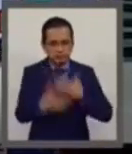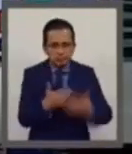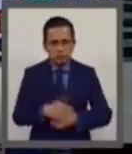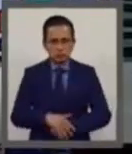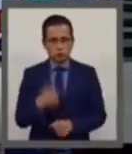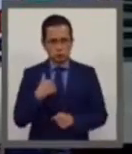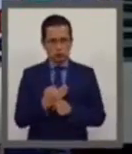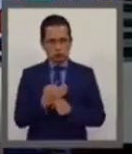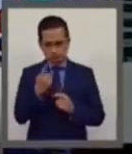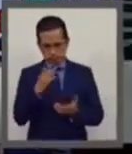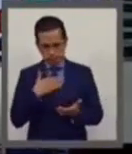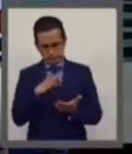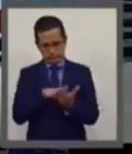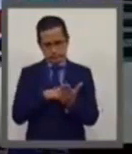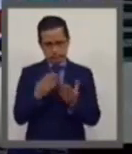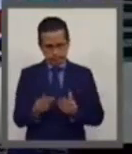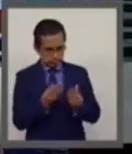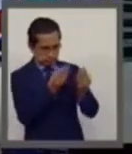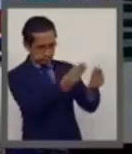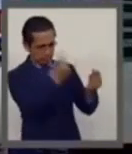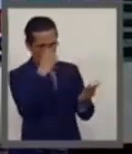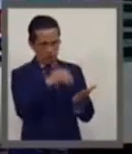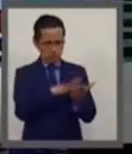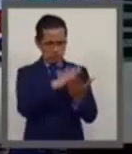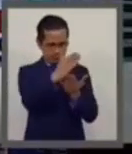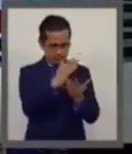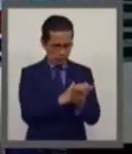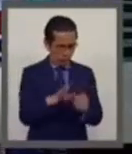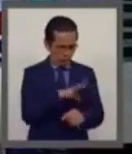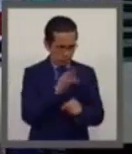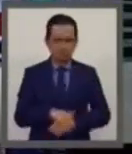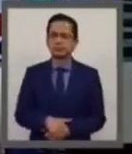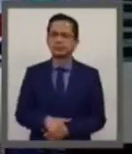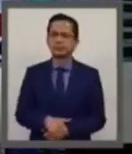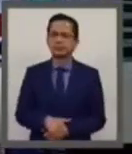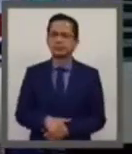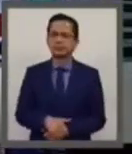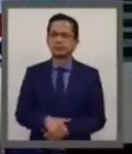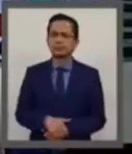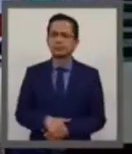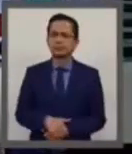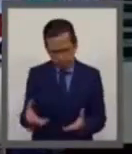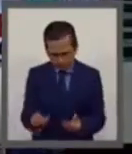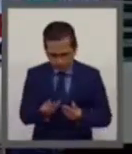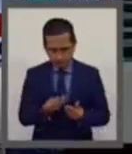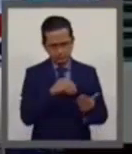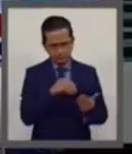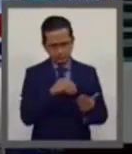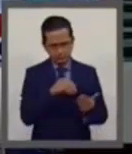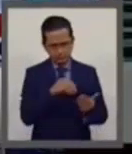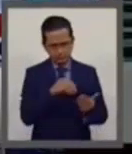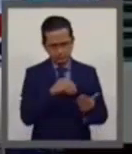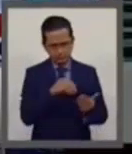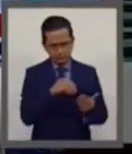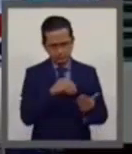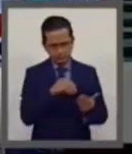inscribiré a algunos temas. De acuerdo, se recibe, por favor, y se integra al diario de debates. Adelante, diputada. Las